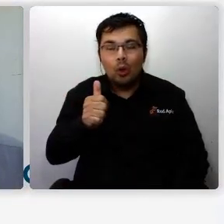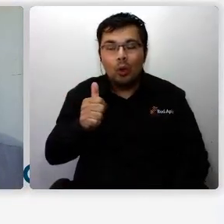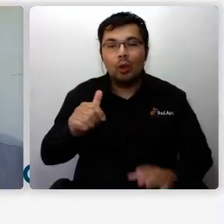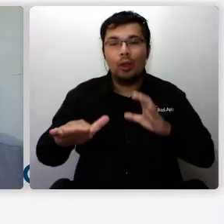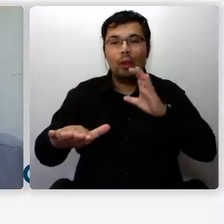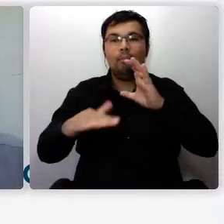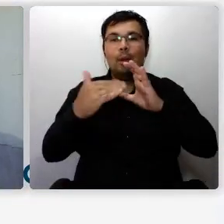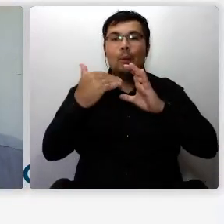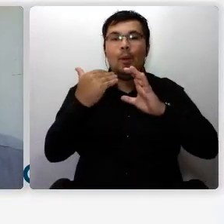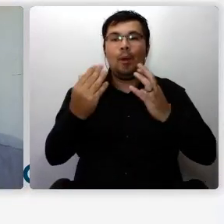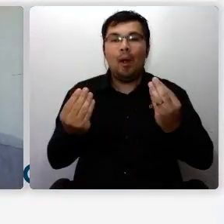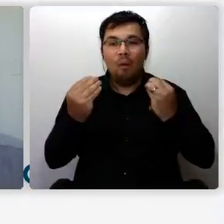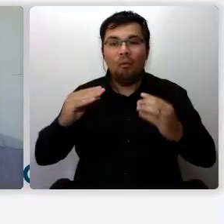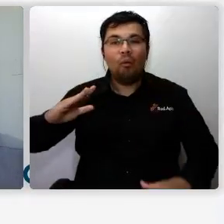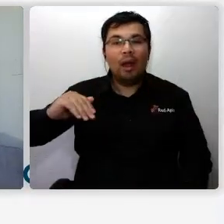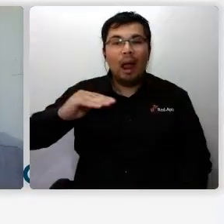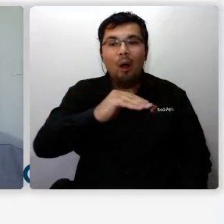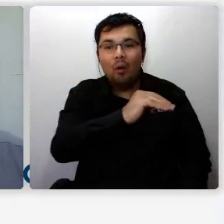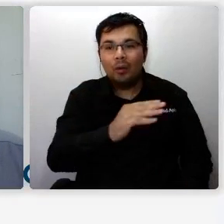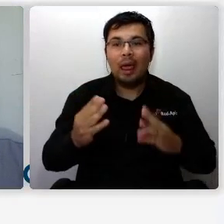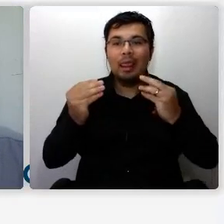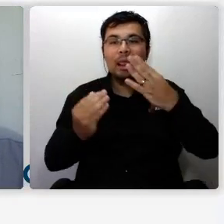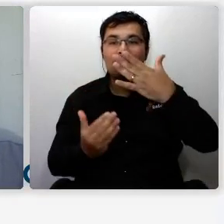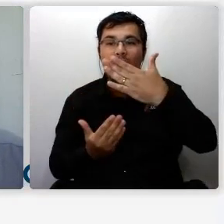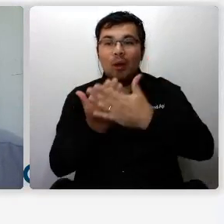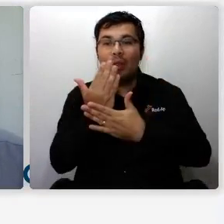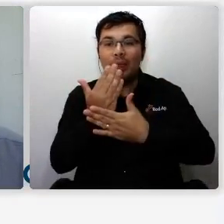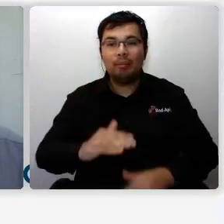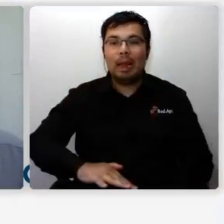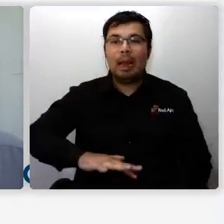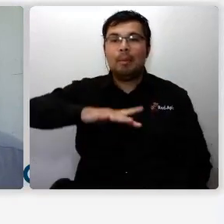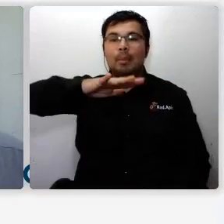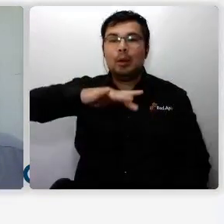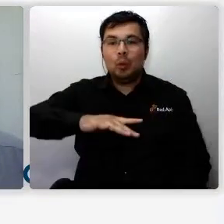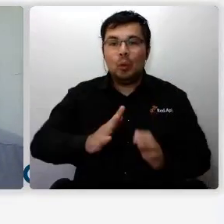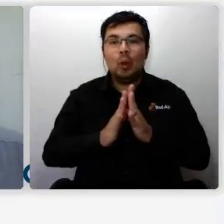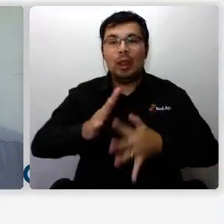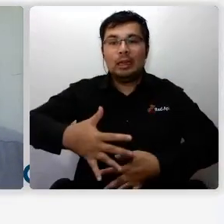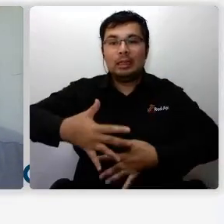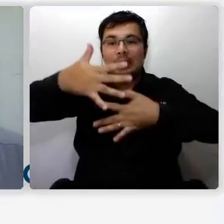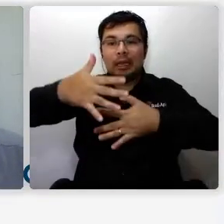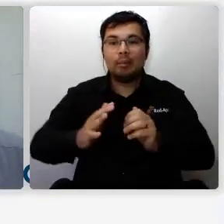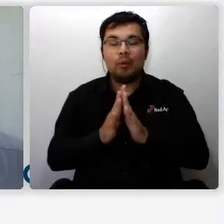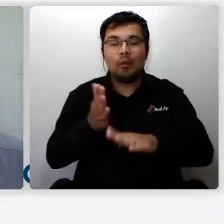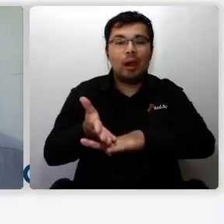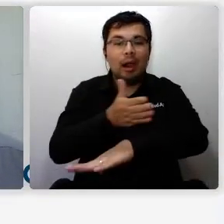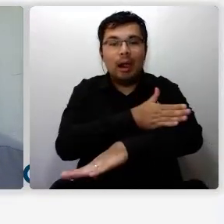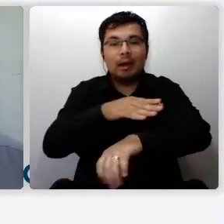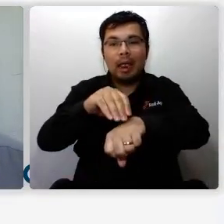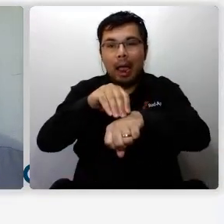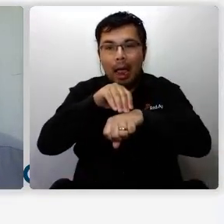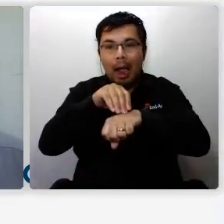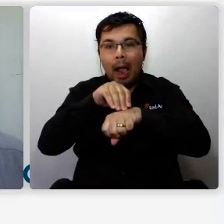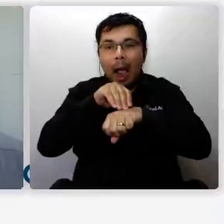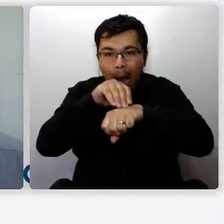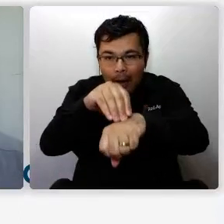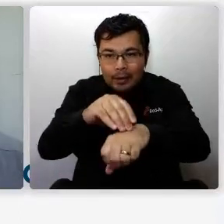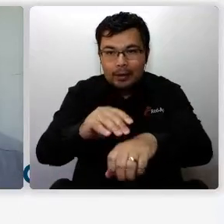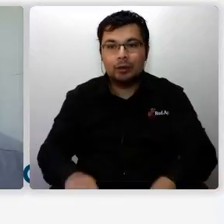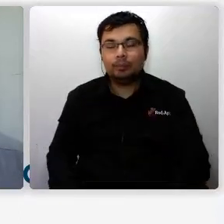buenos días, como siempre, el espíritu a través del chat, recomendarles y recordarles las instancias que tenemos para tener una